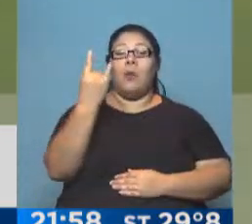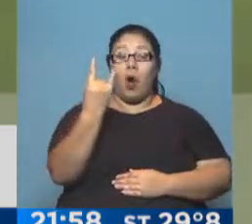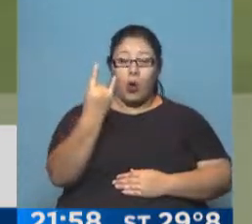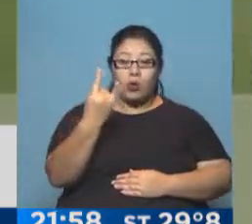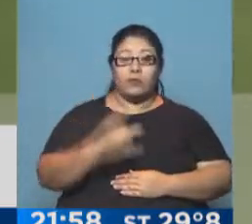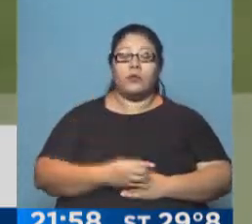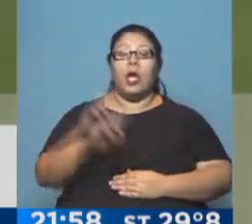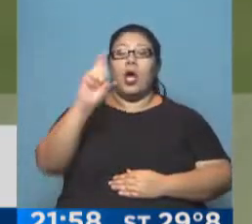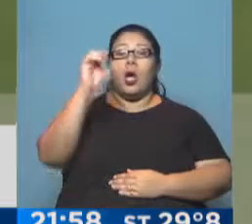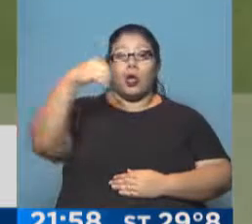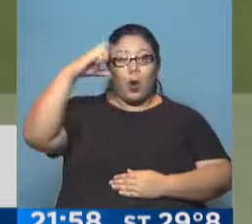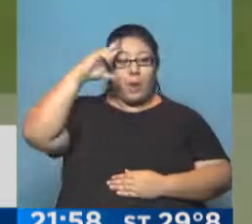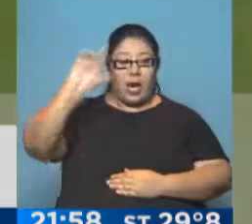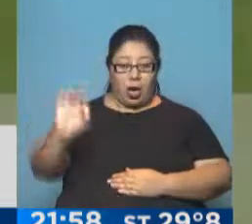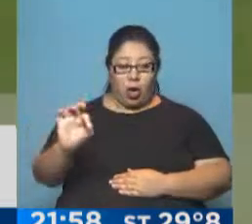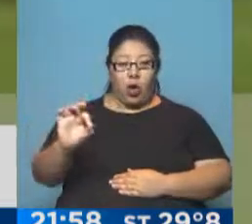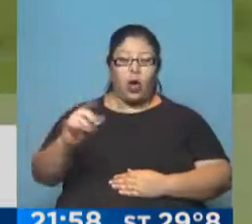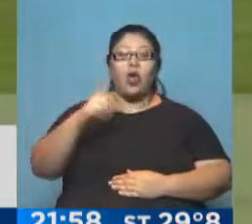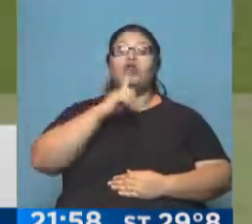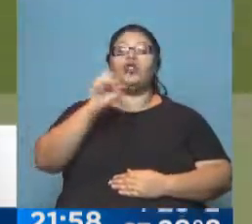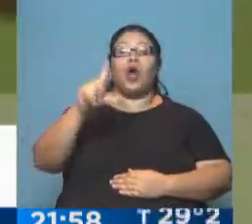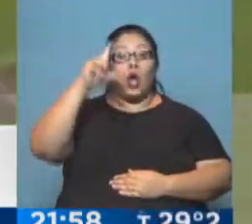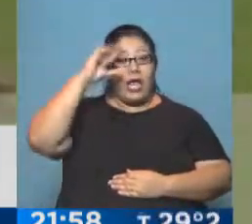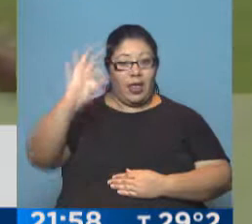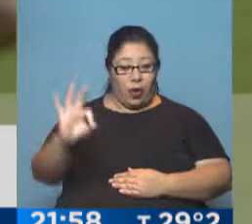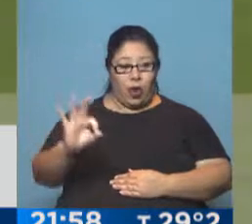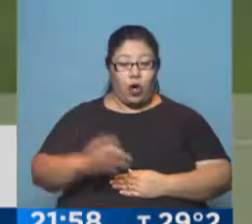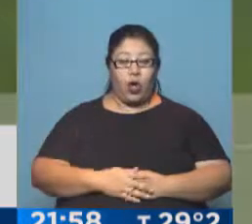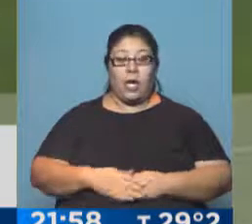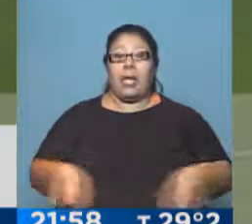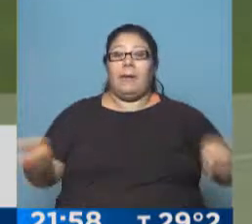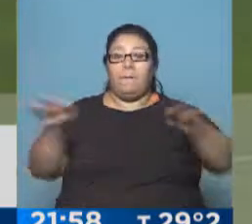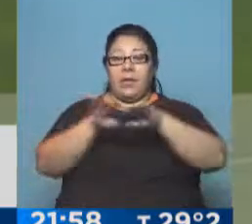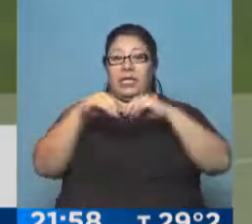Luego Romero, el paraguayo, y Toledo empató el partido.